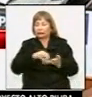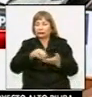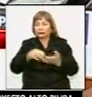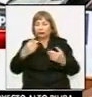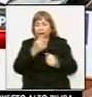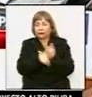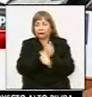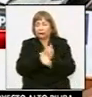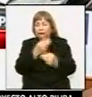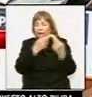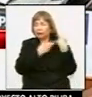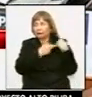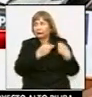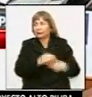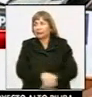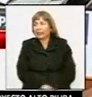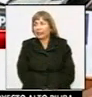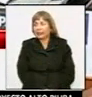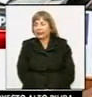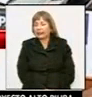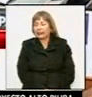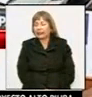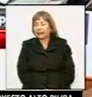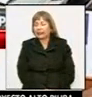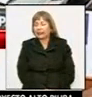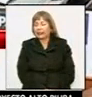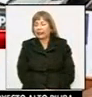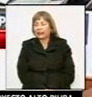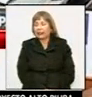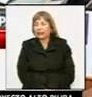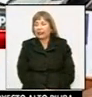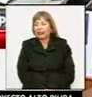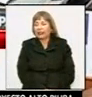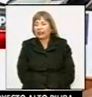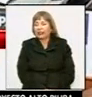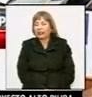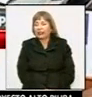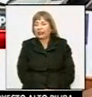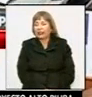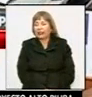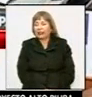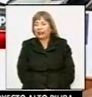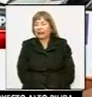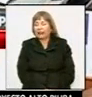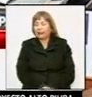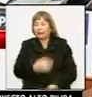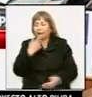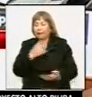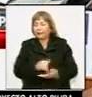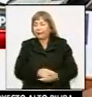Ayacucho. Ayacucho es quechua hablante, por no decir el 100%, pero